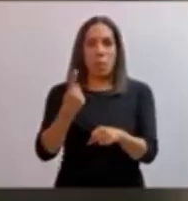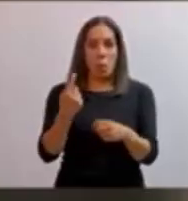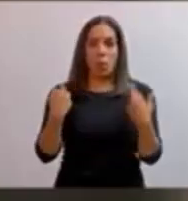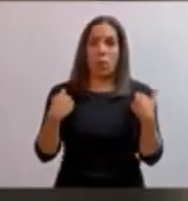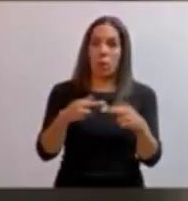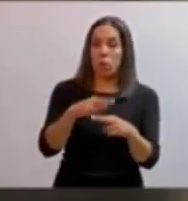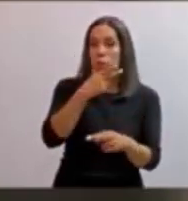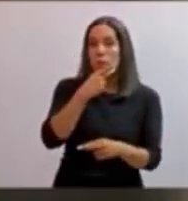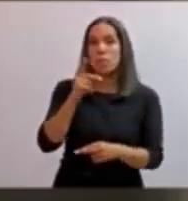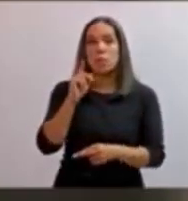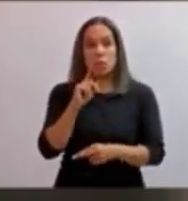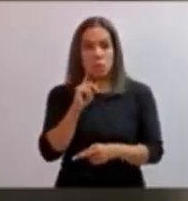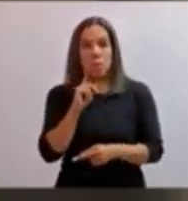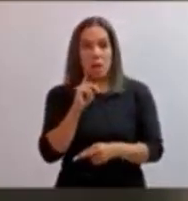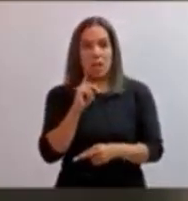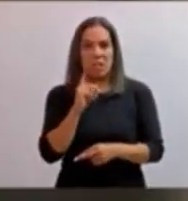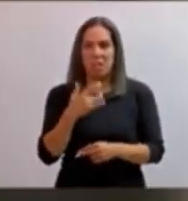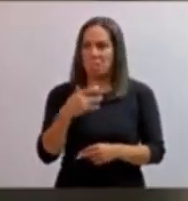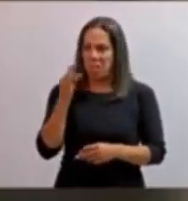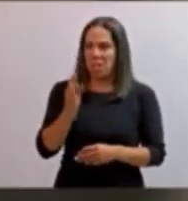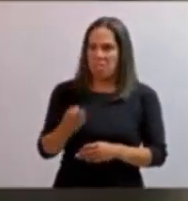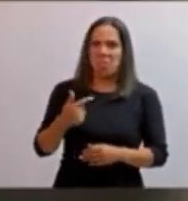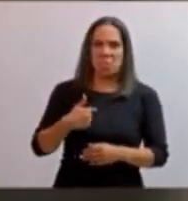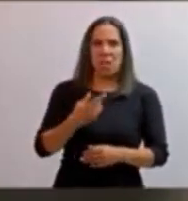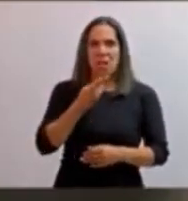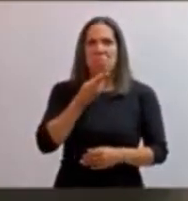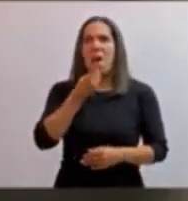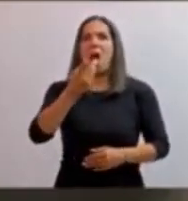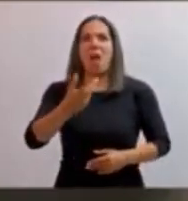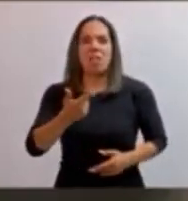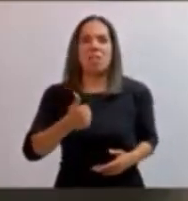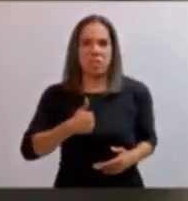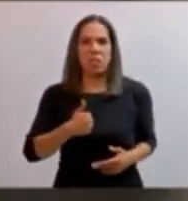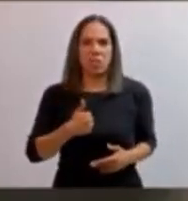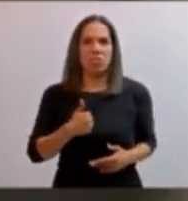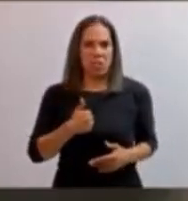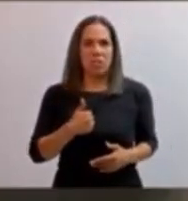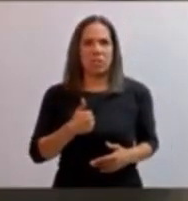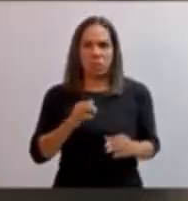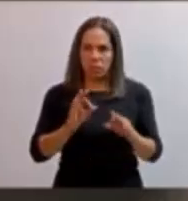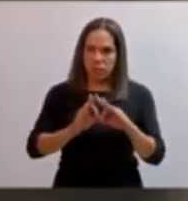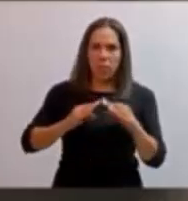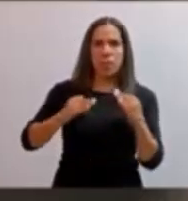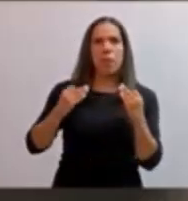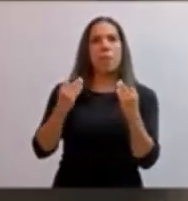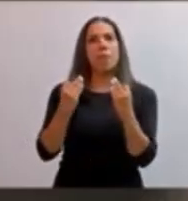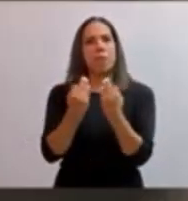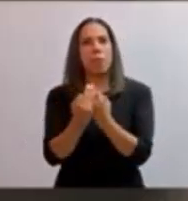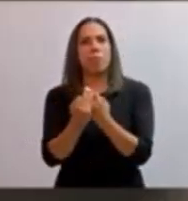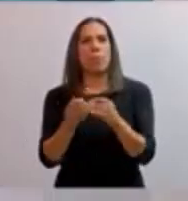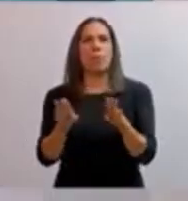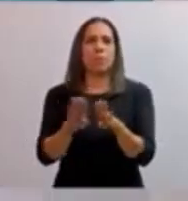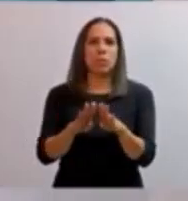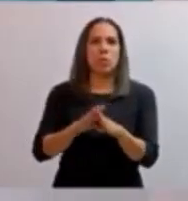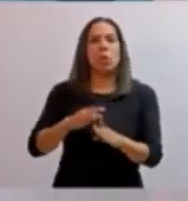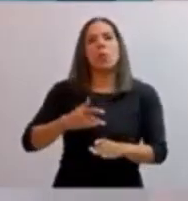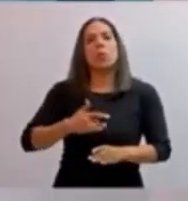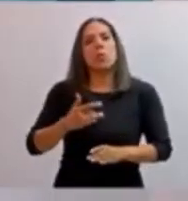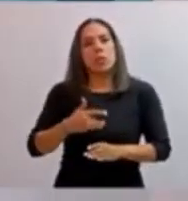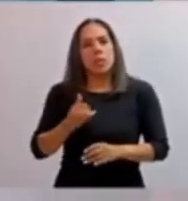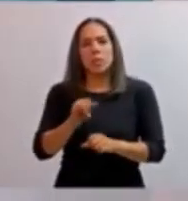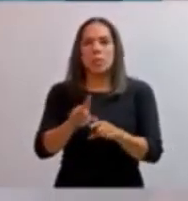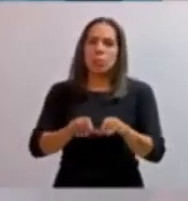maestros reconocen de alguna manera estas posibilidades de darle otros sentidos a su